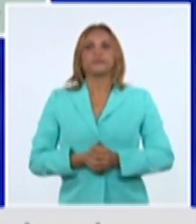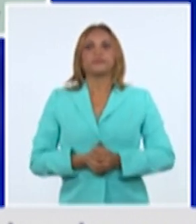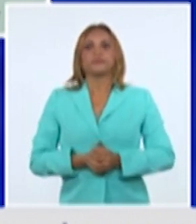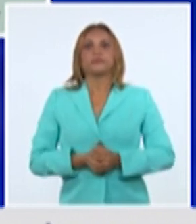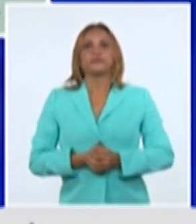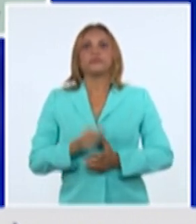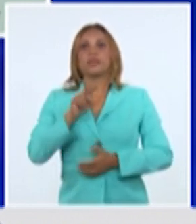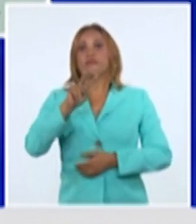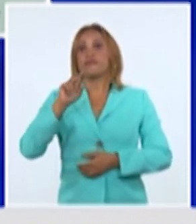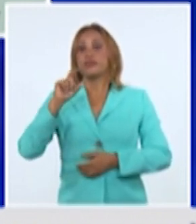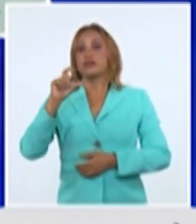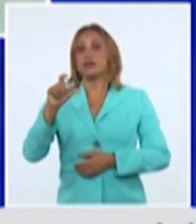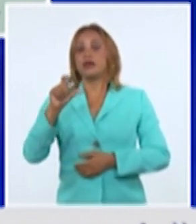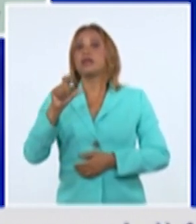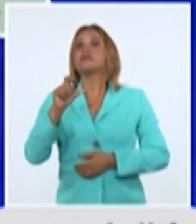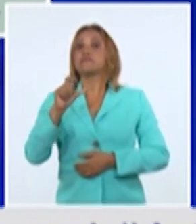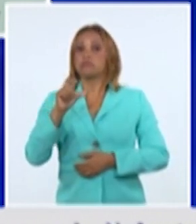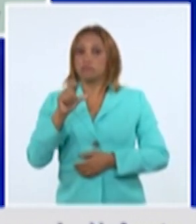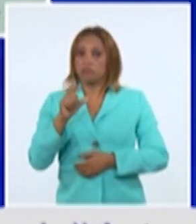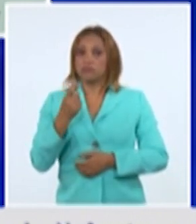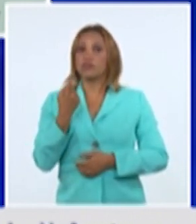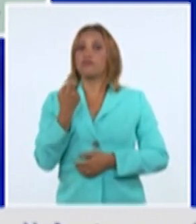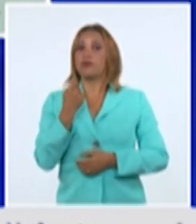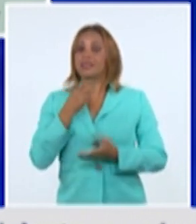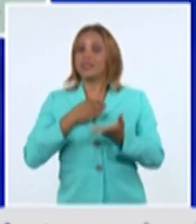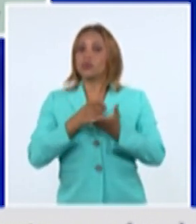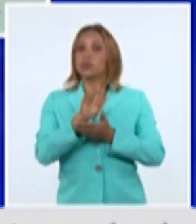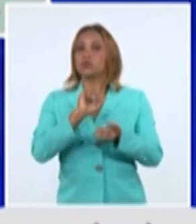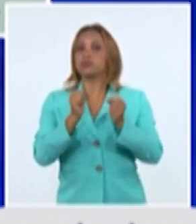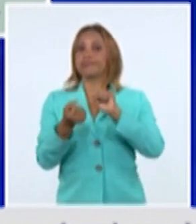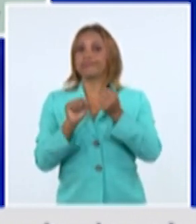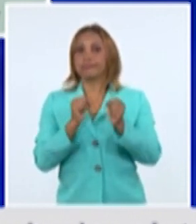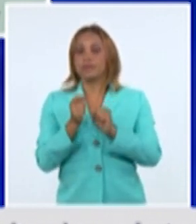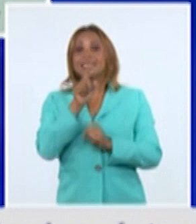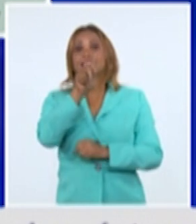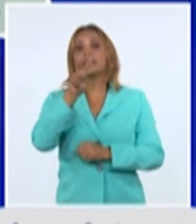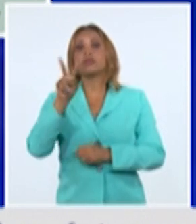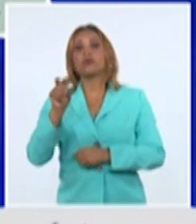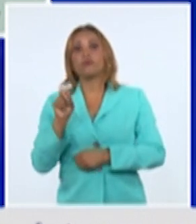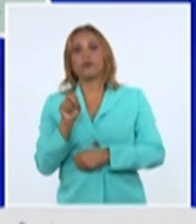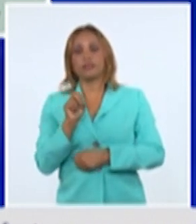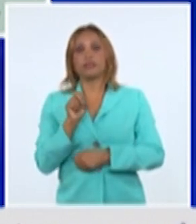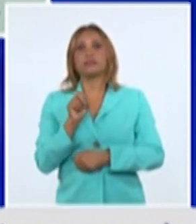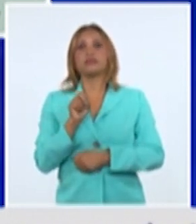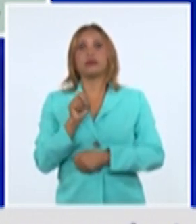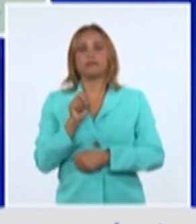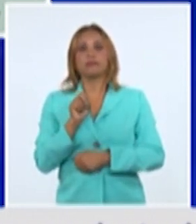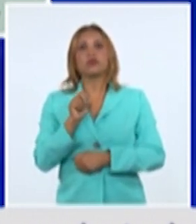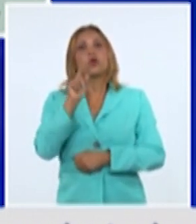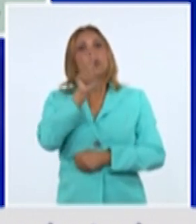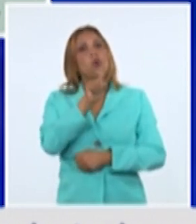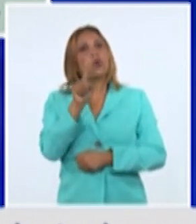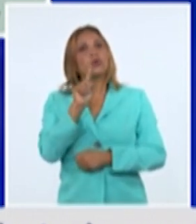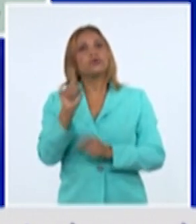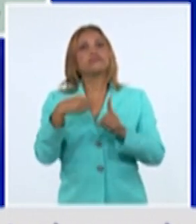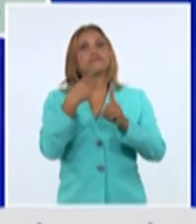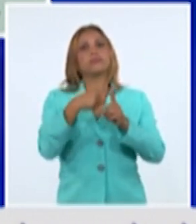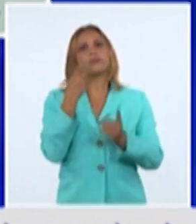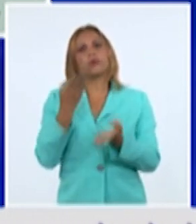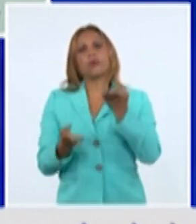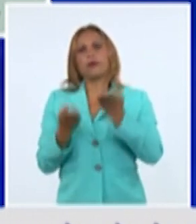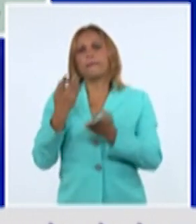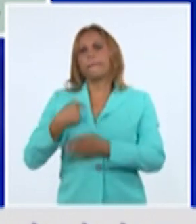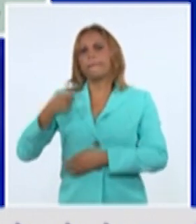Villa Clara enfrenta todavía una fuerte transmisión, 120 casos autóctonos, 11 casos más en relación con la